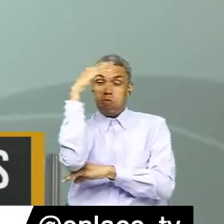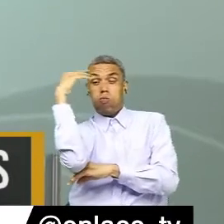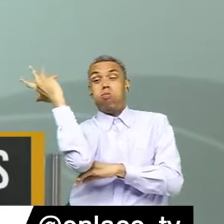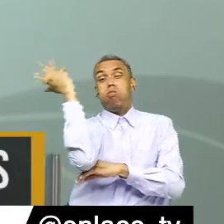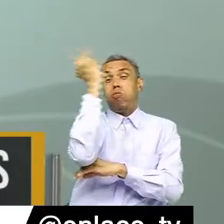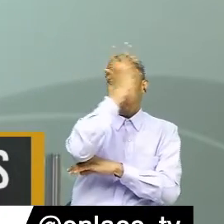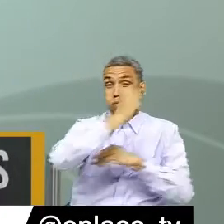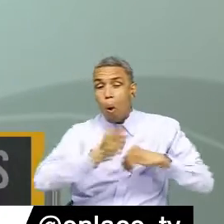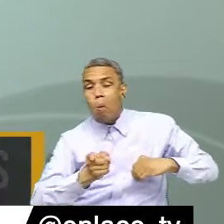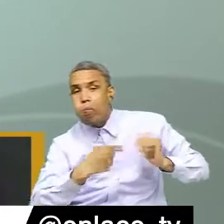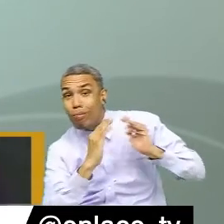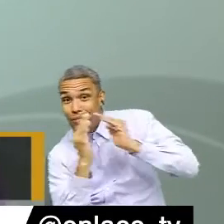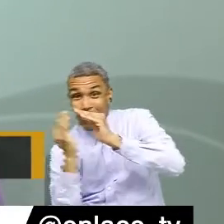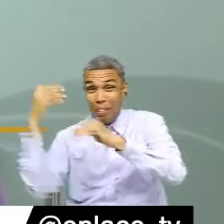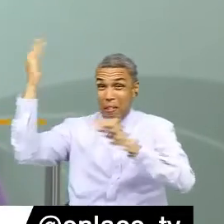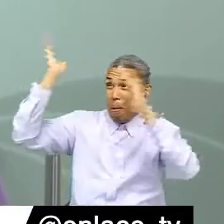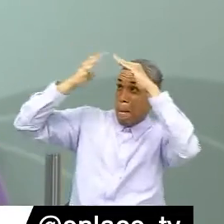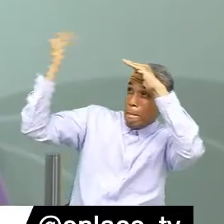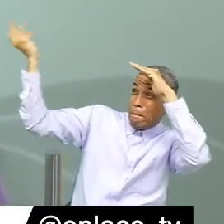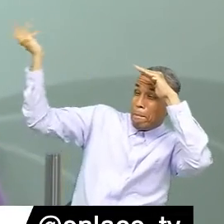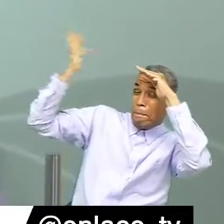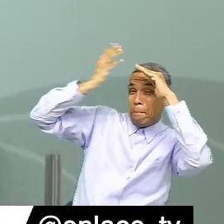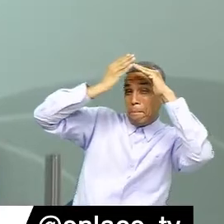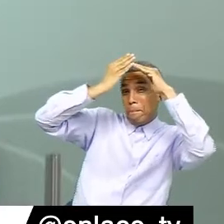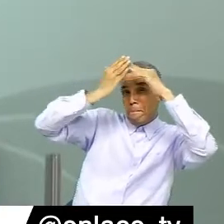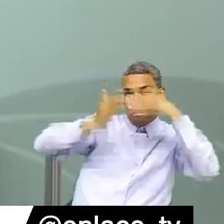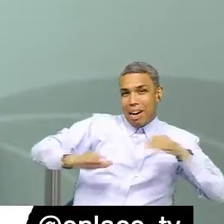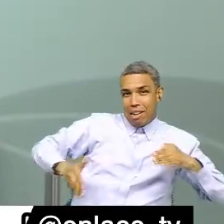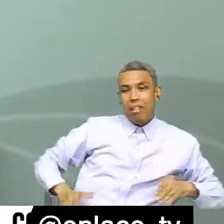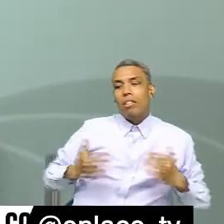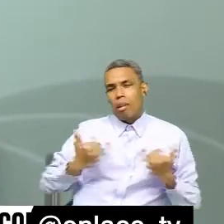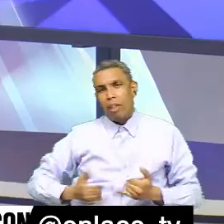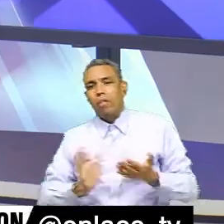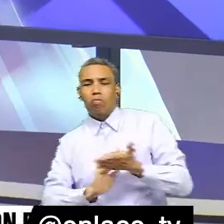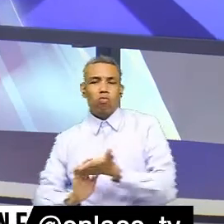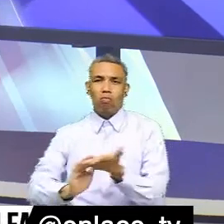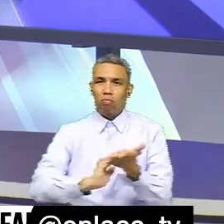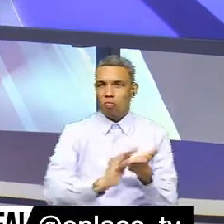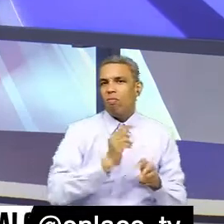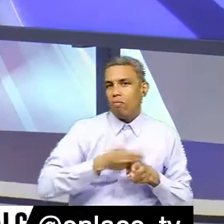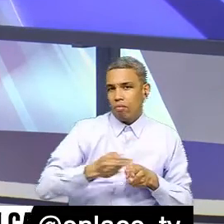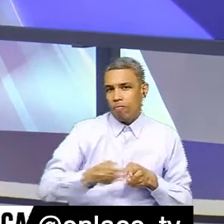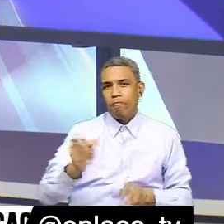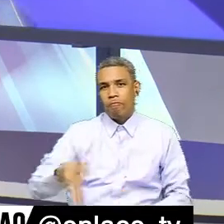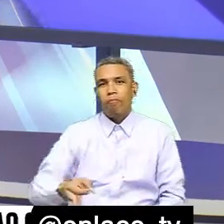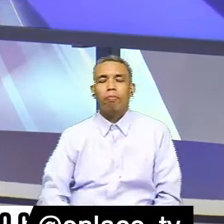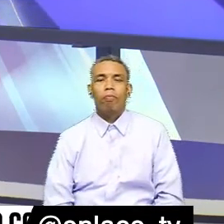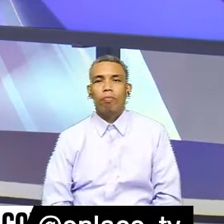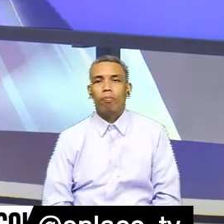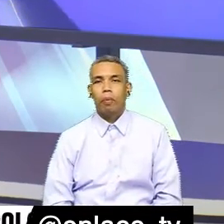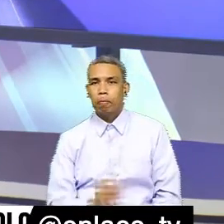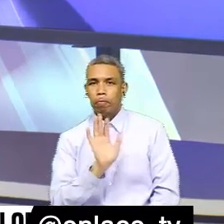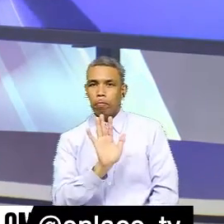consolidando y ya en las próximas horas vamos a iniciar la la entrega a las ayudas espere después de la pausa toda la información